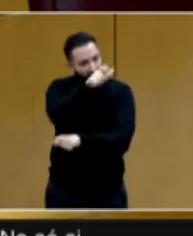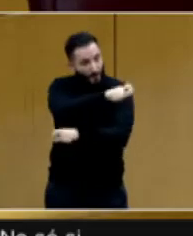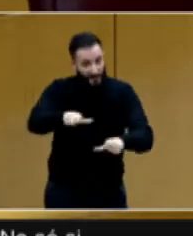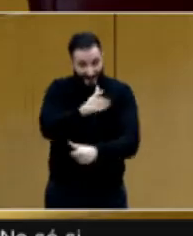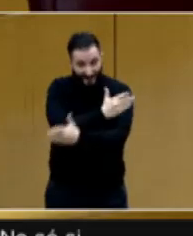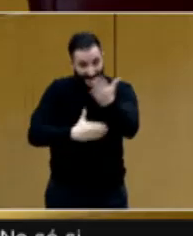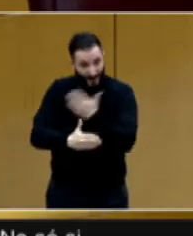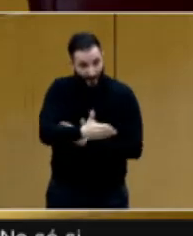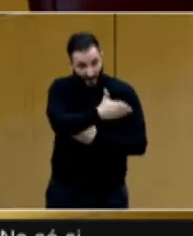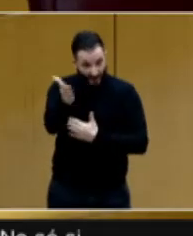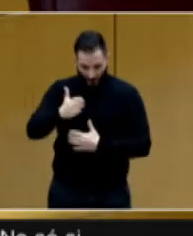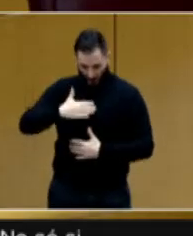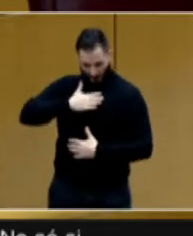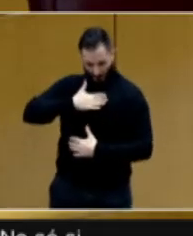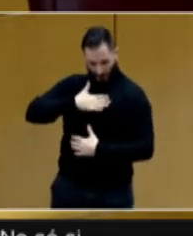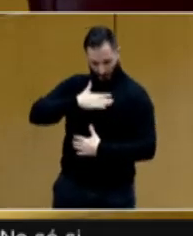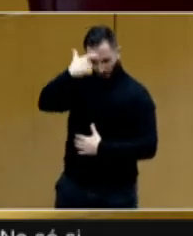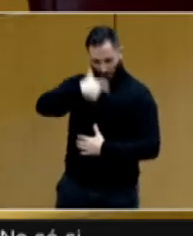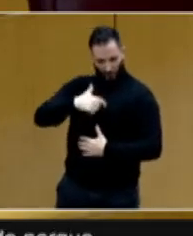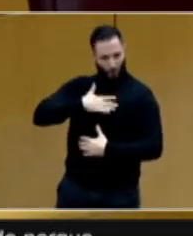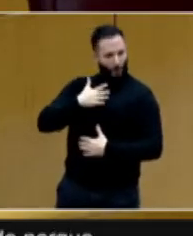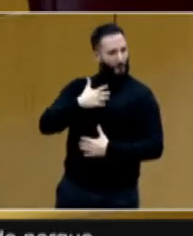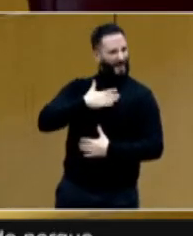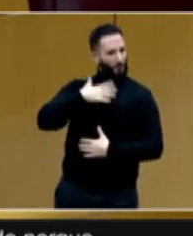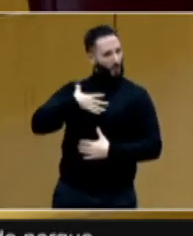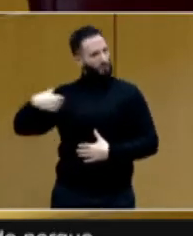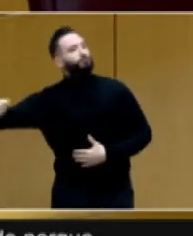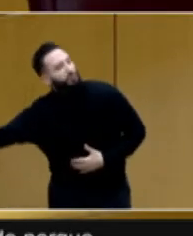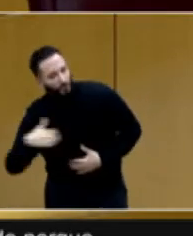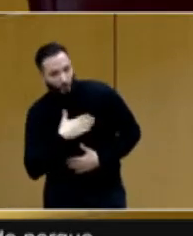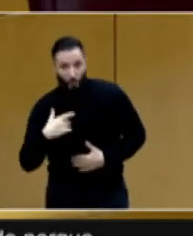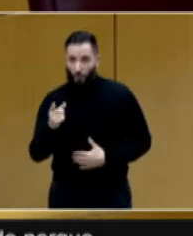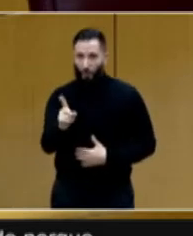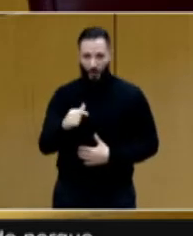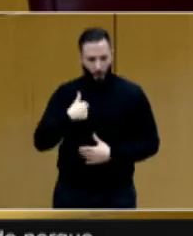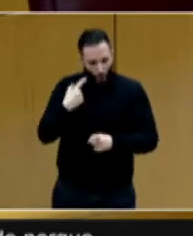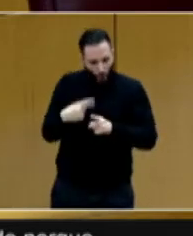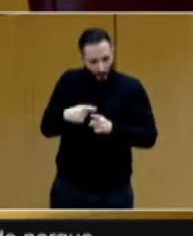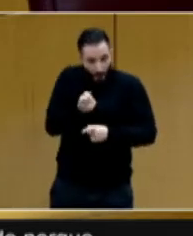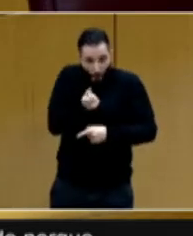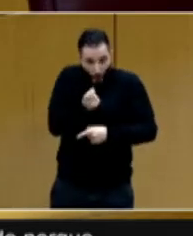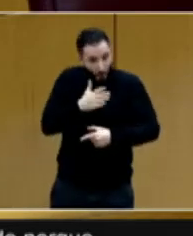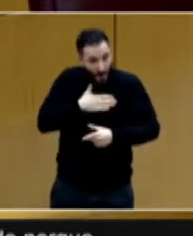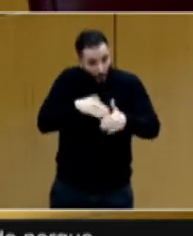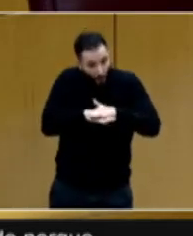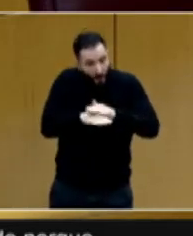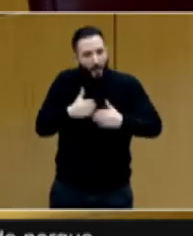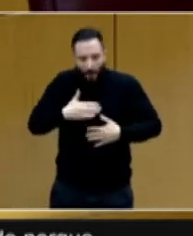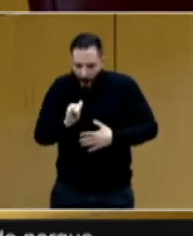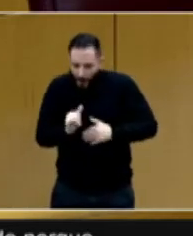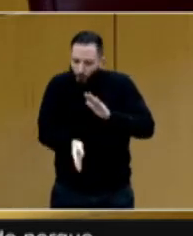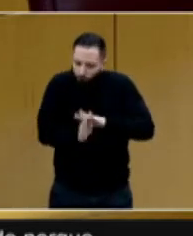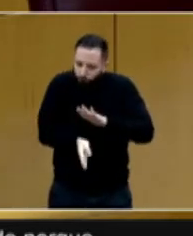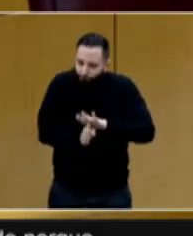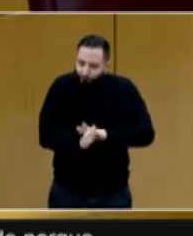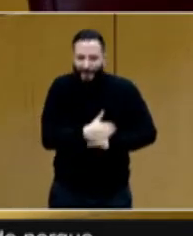y en mí misma yo no quiero que me des patrimonialisen lo poco que tengo lo quiero conservar entonces necesito mecanismos de